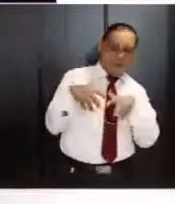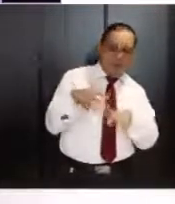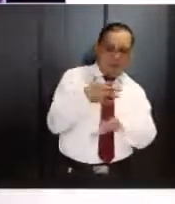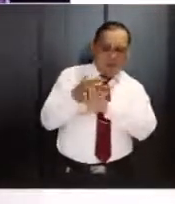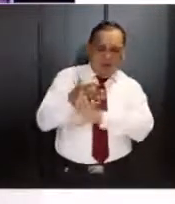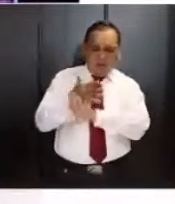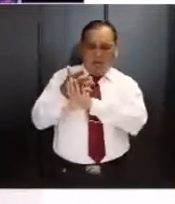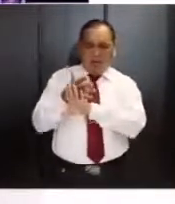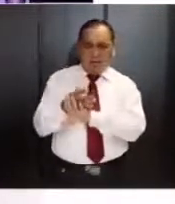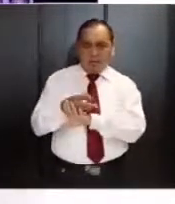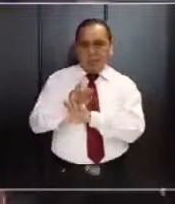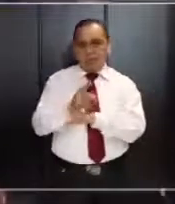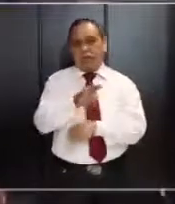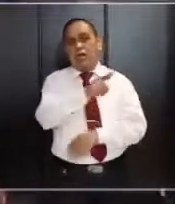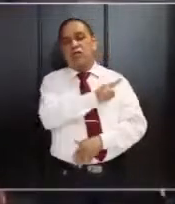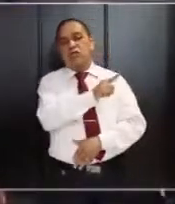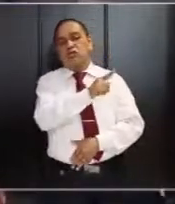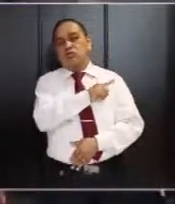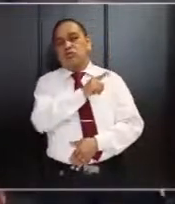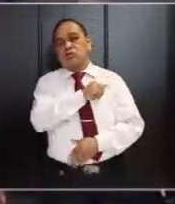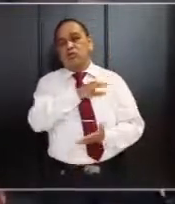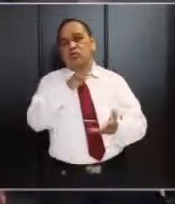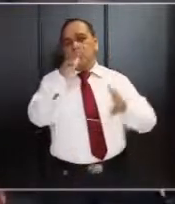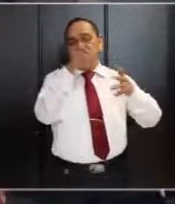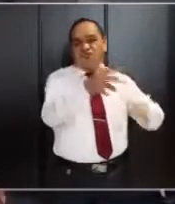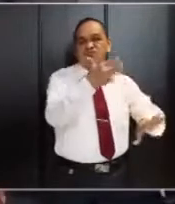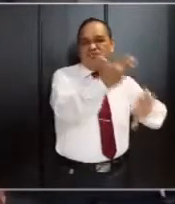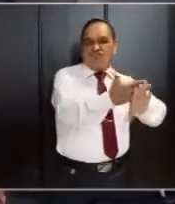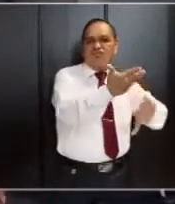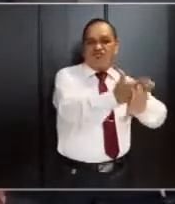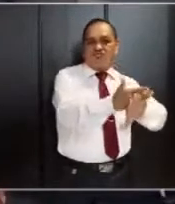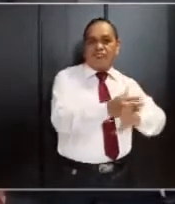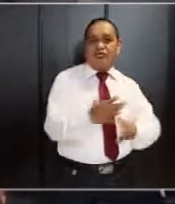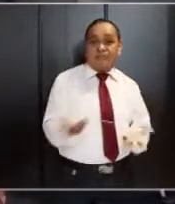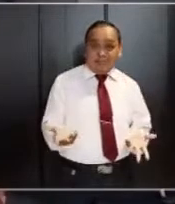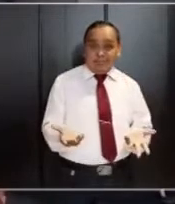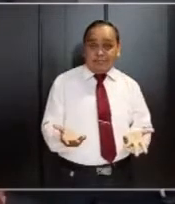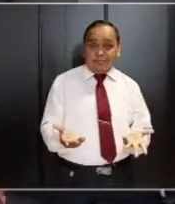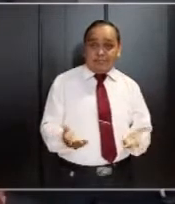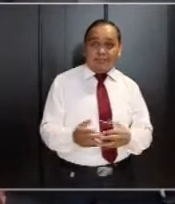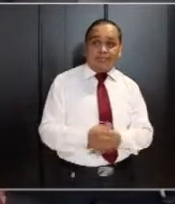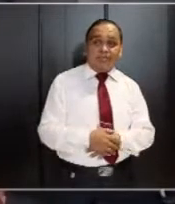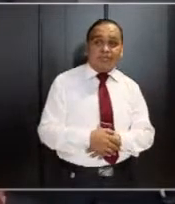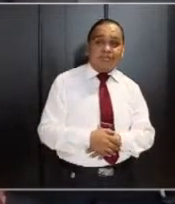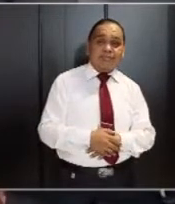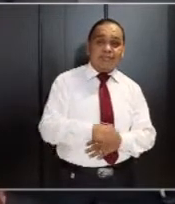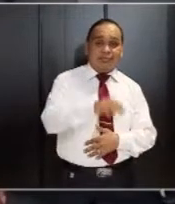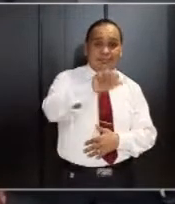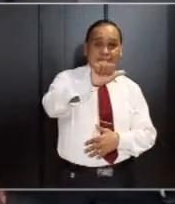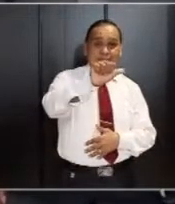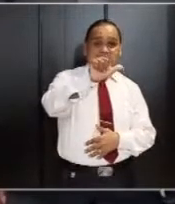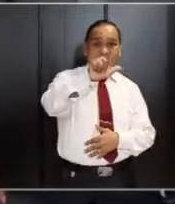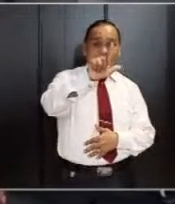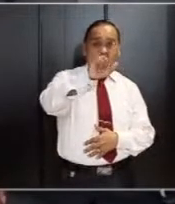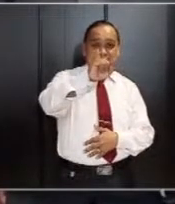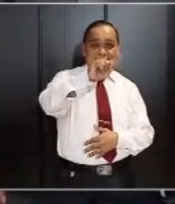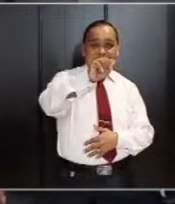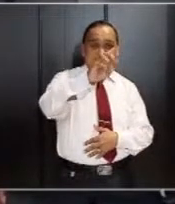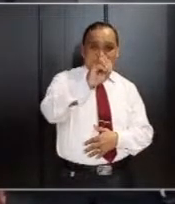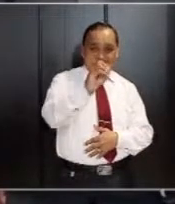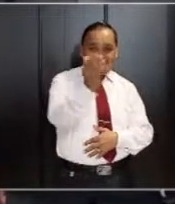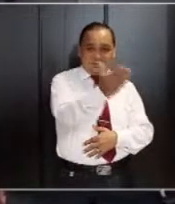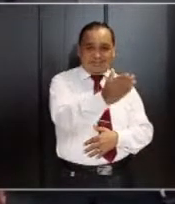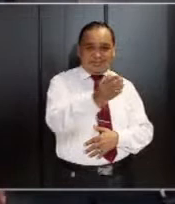persecución? Él solito se persigue a sí mismo y ahí está Elito atrás de Alito, o sea, subliminal el